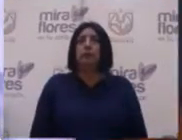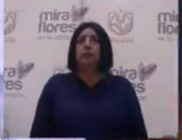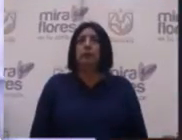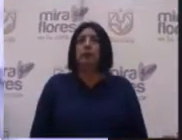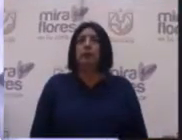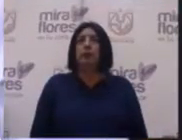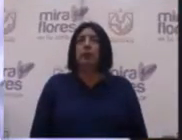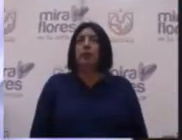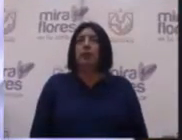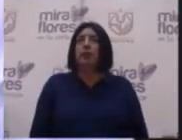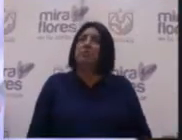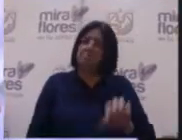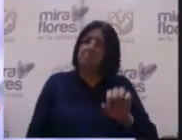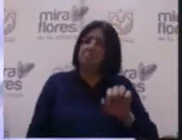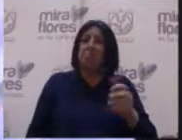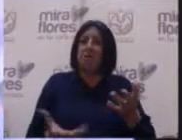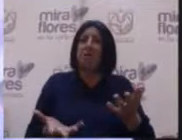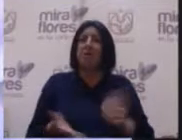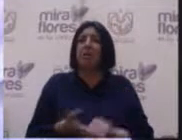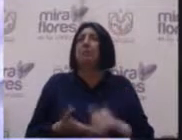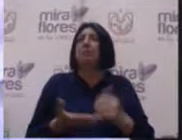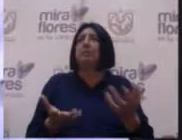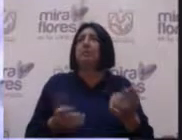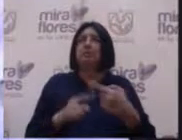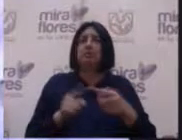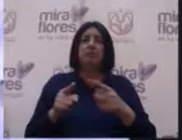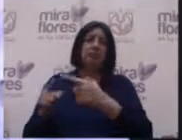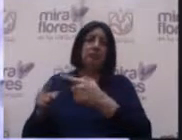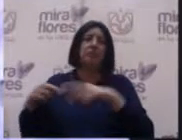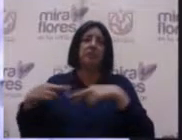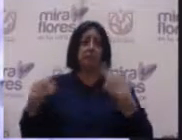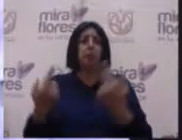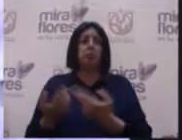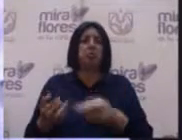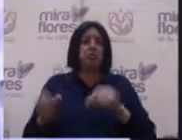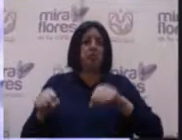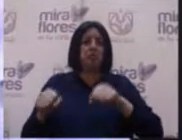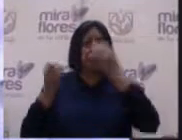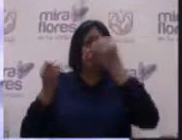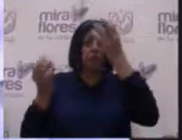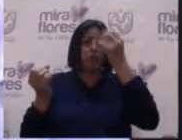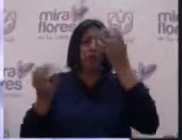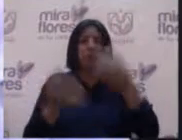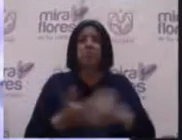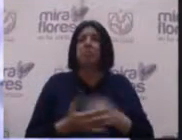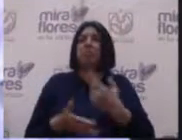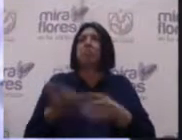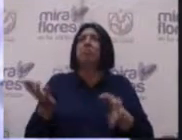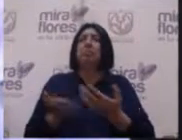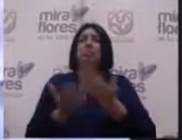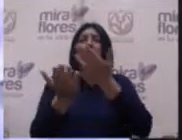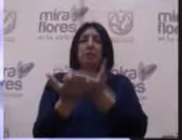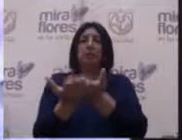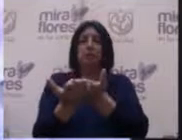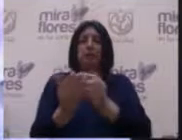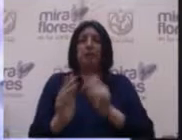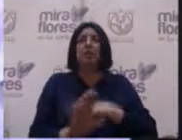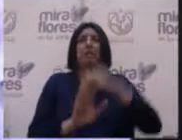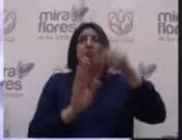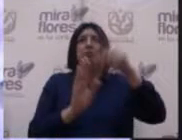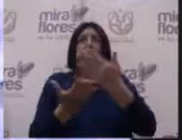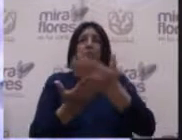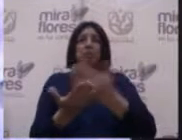Sí, han habido varias reuniones informativas para presentar este proyecto,